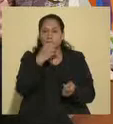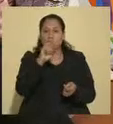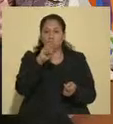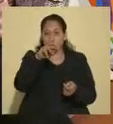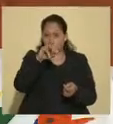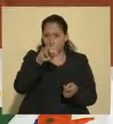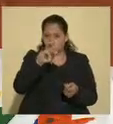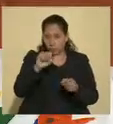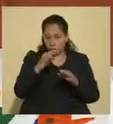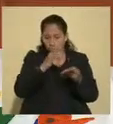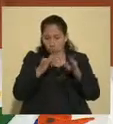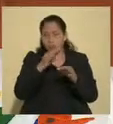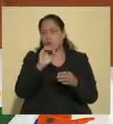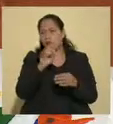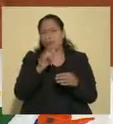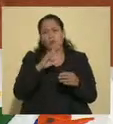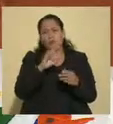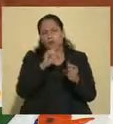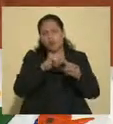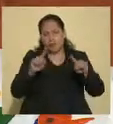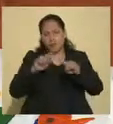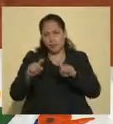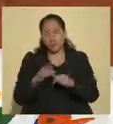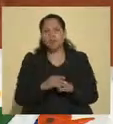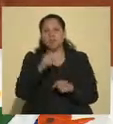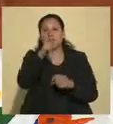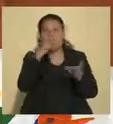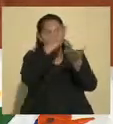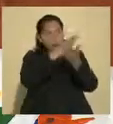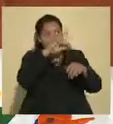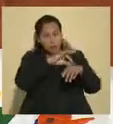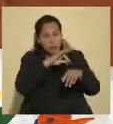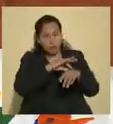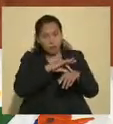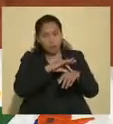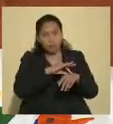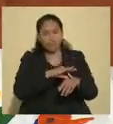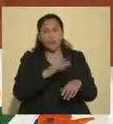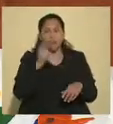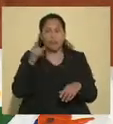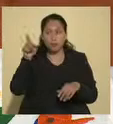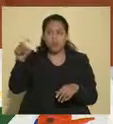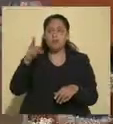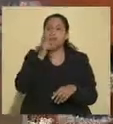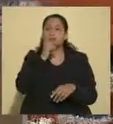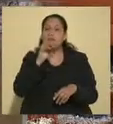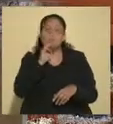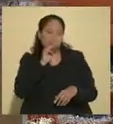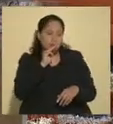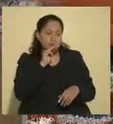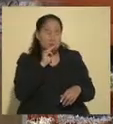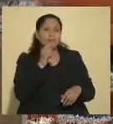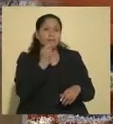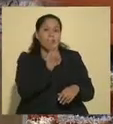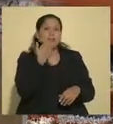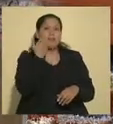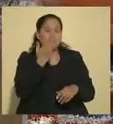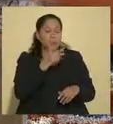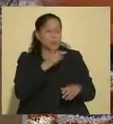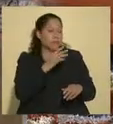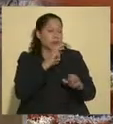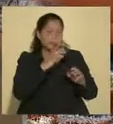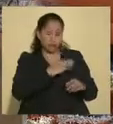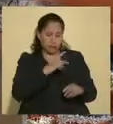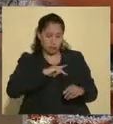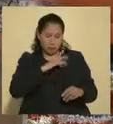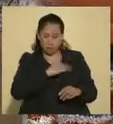tú consultas a tu ginecólogo, ¿qué vas a preferir? ¿Que tu hijo de verdad se esté cuidando? Llegan muchas chiquitas que no